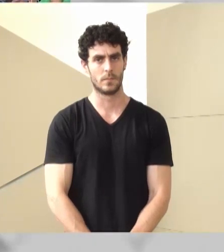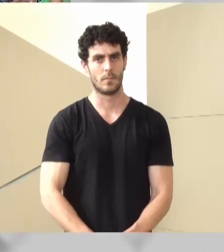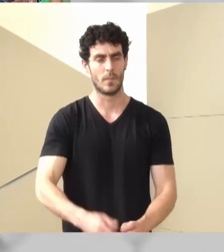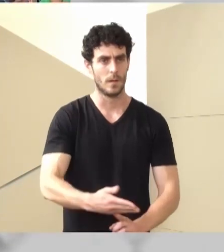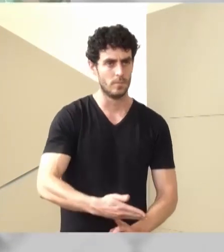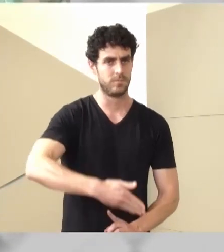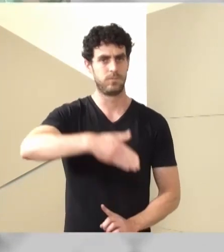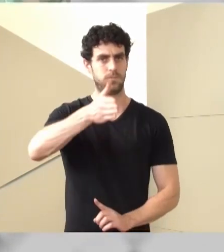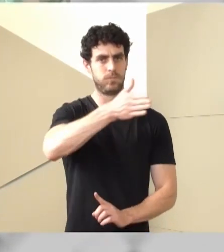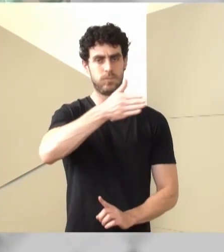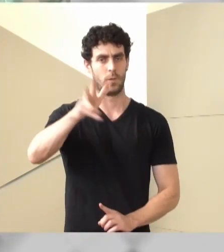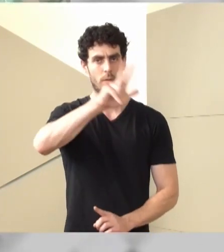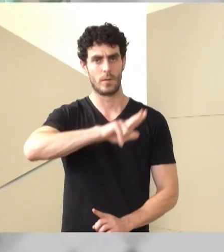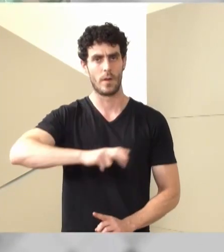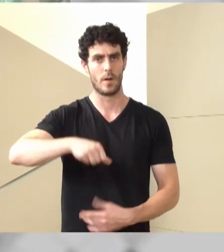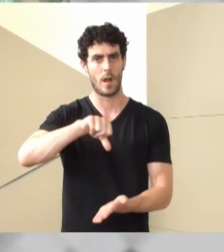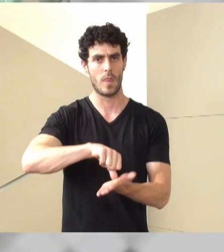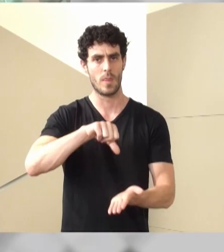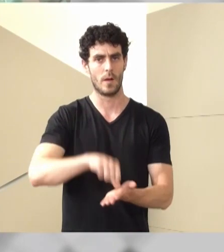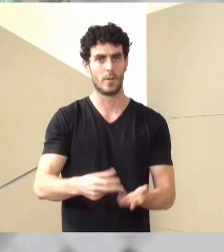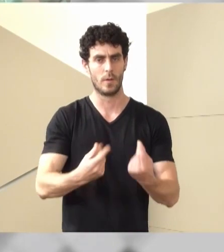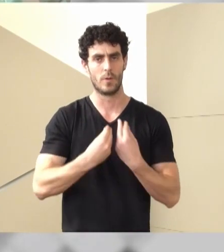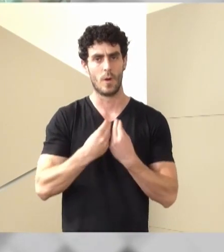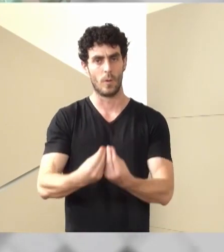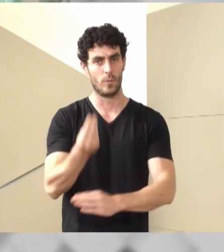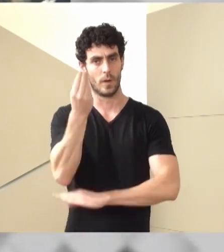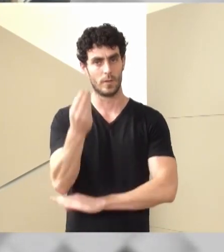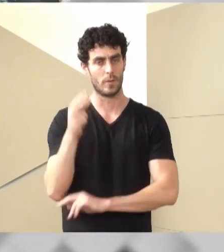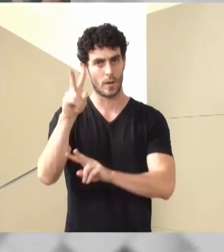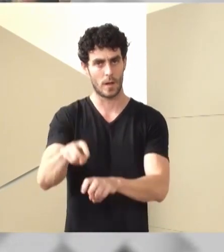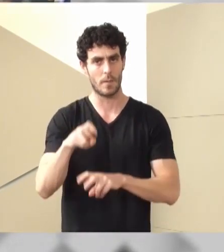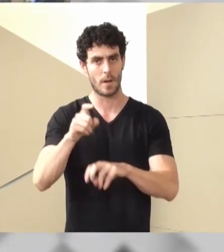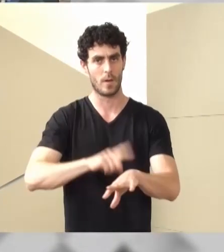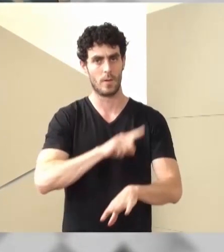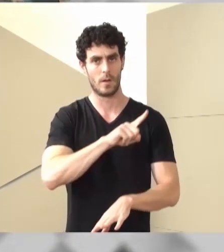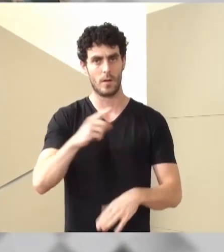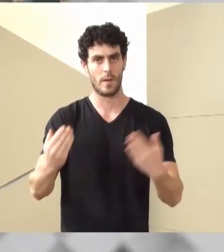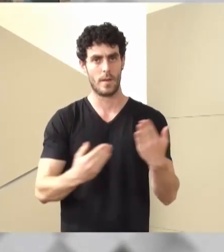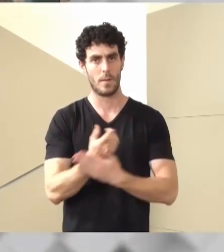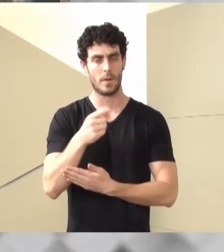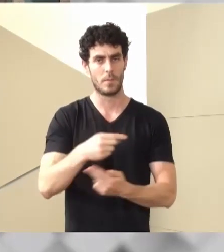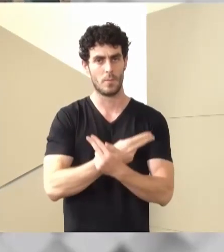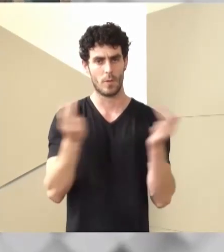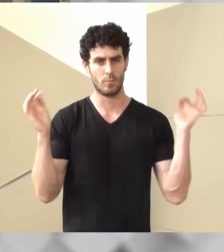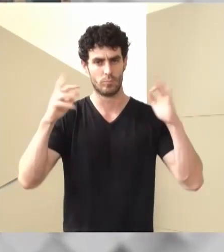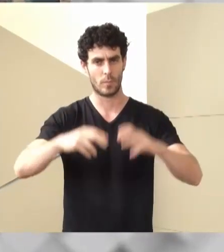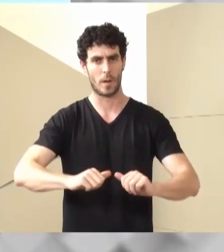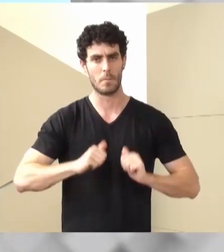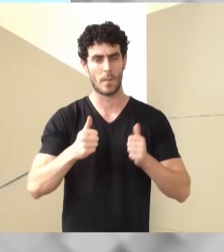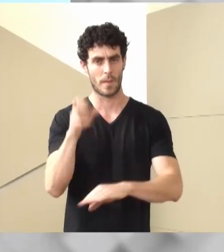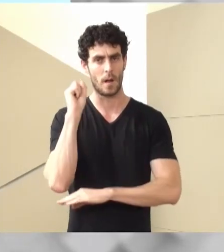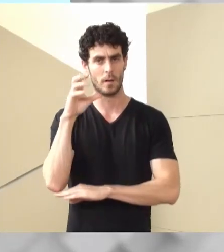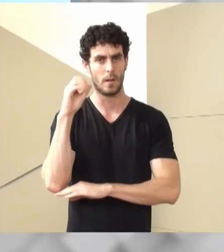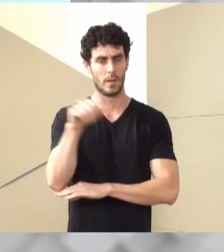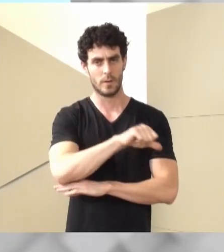Izado solemne de la bandera nacional en el centro de Logroño junto a la estatua del Labrador. Así, a las 11 de la mañana y ante numeroso público han comenzado los actos de la